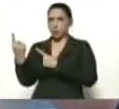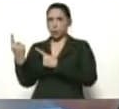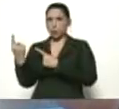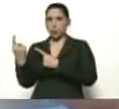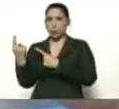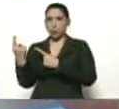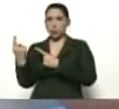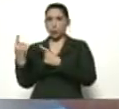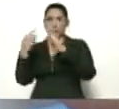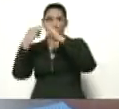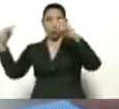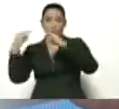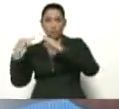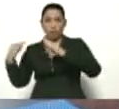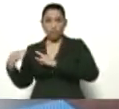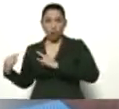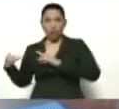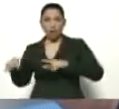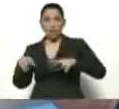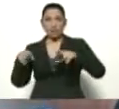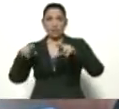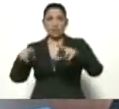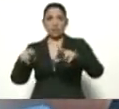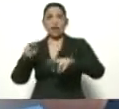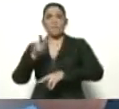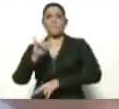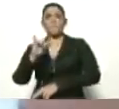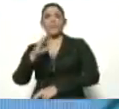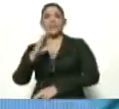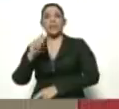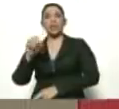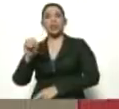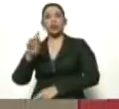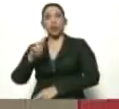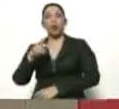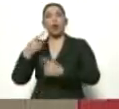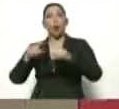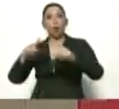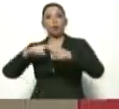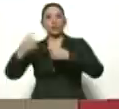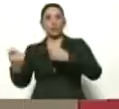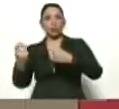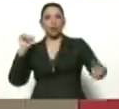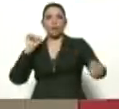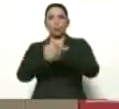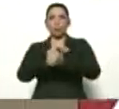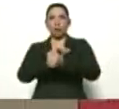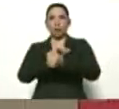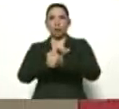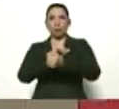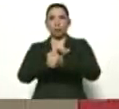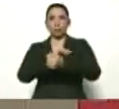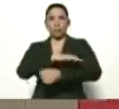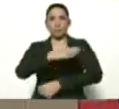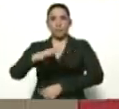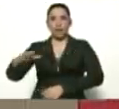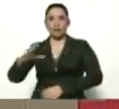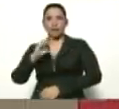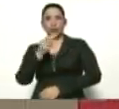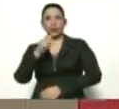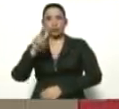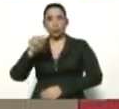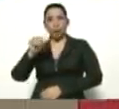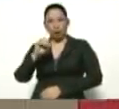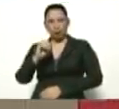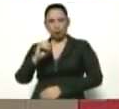en los campamentos de riohacha víctor alejandro pimienta otro desertor capturado en las playas de hecho pero